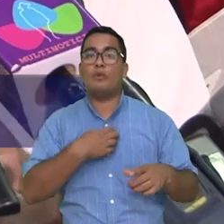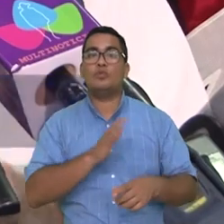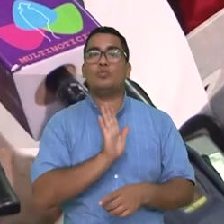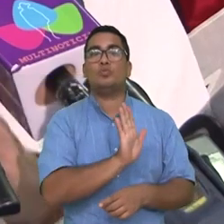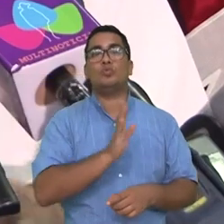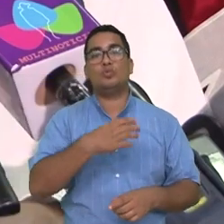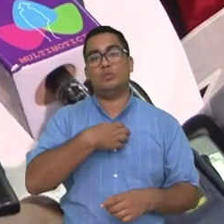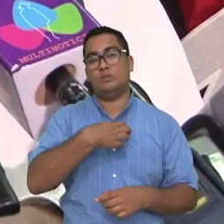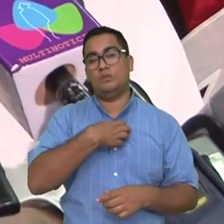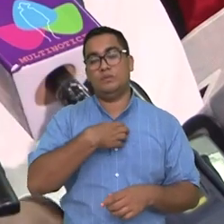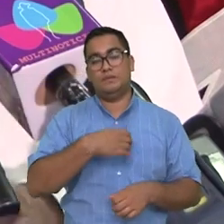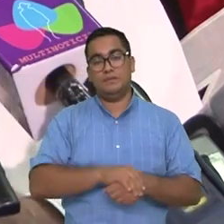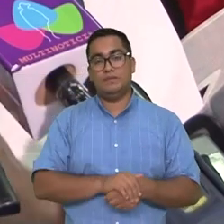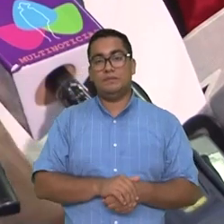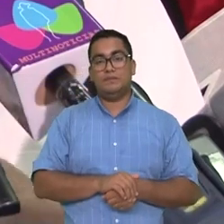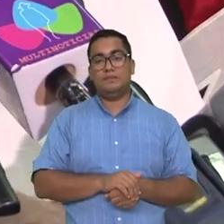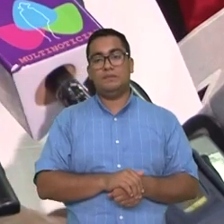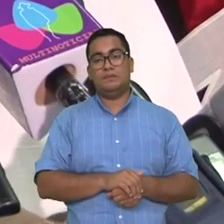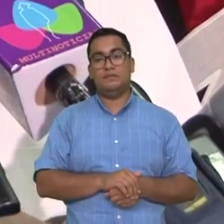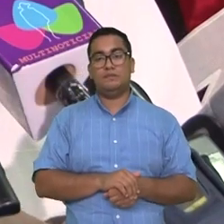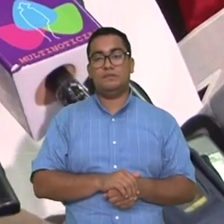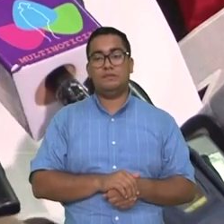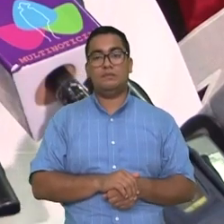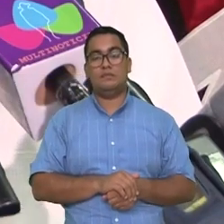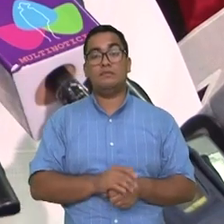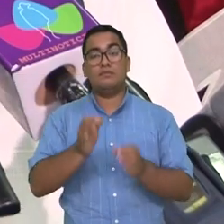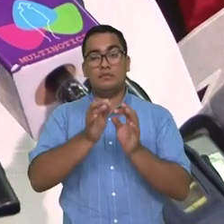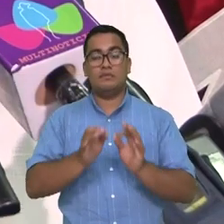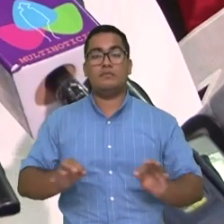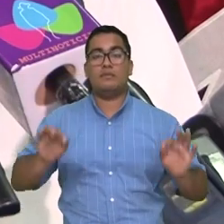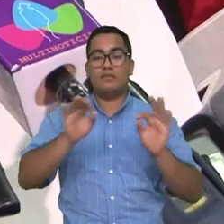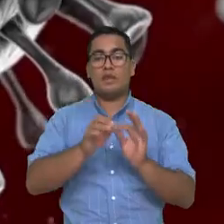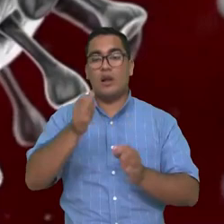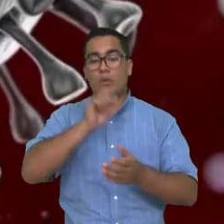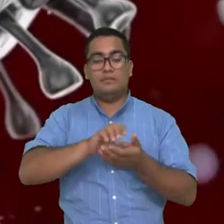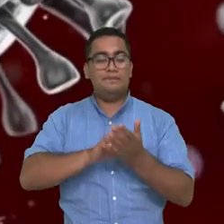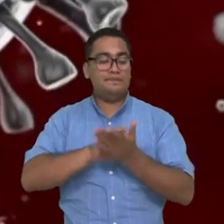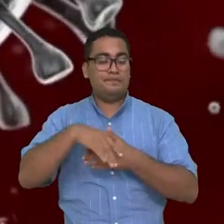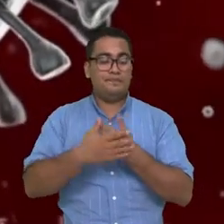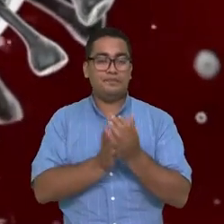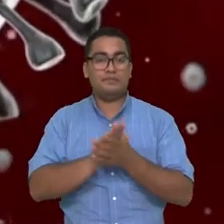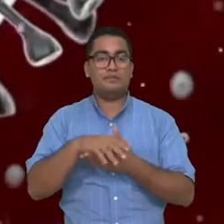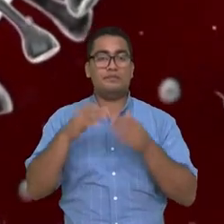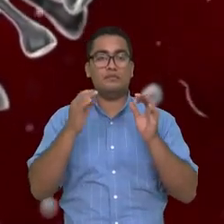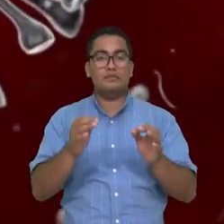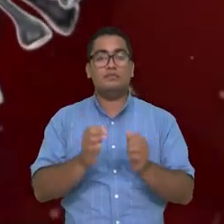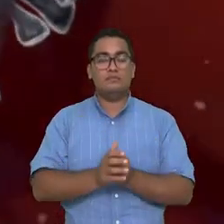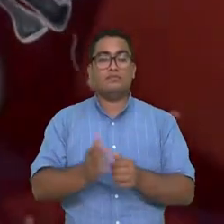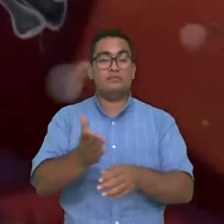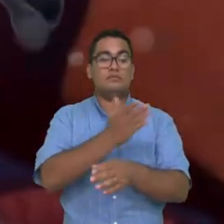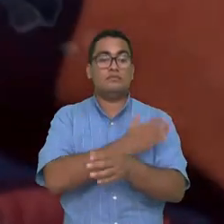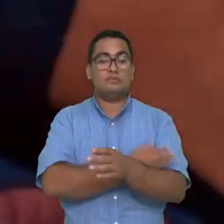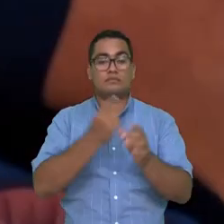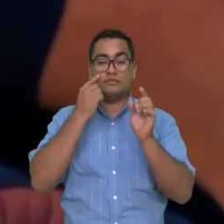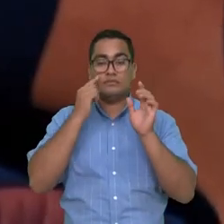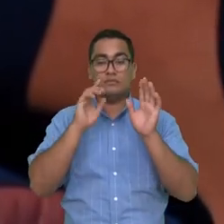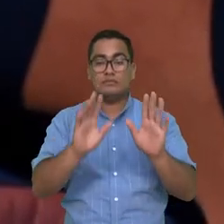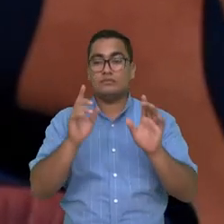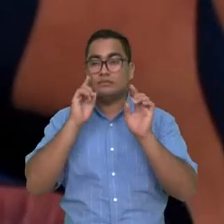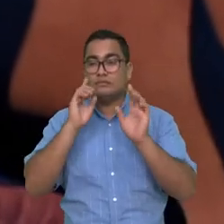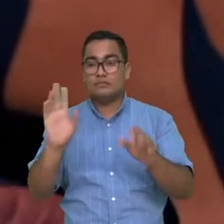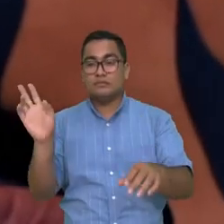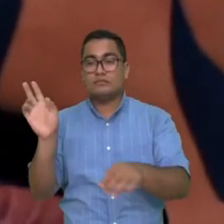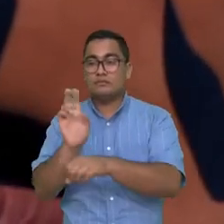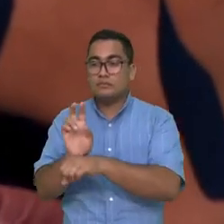uso de esta persona y deben de estarse lavando con agua y jabón. La detección temprana de los casos y seguimiento